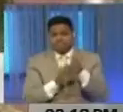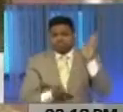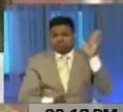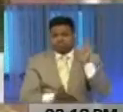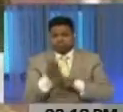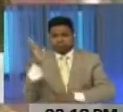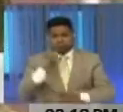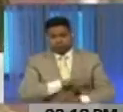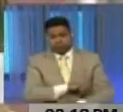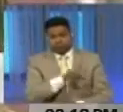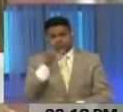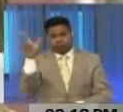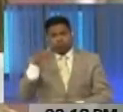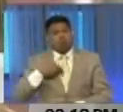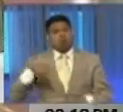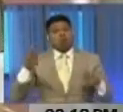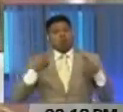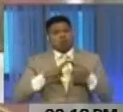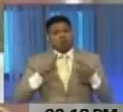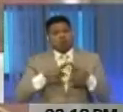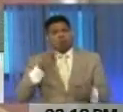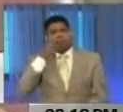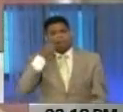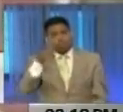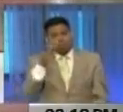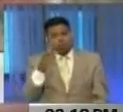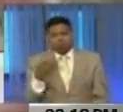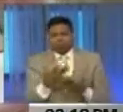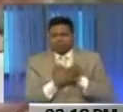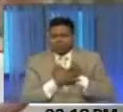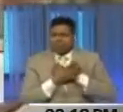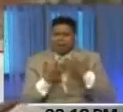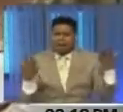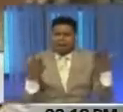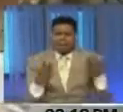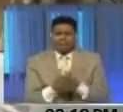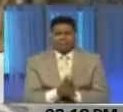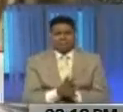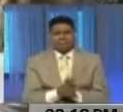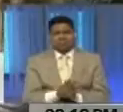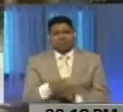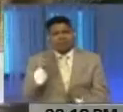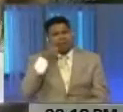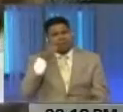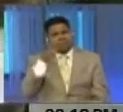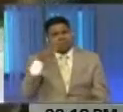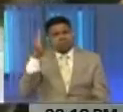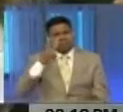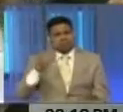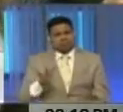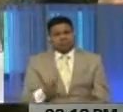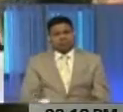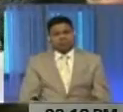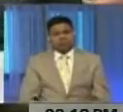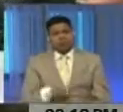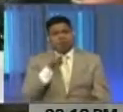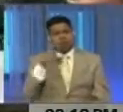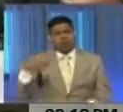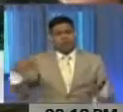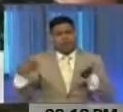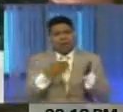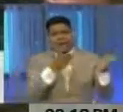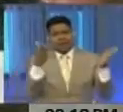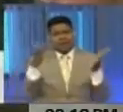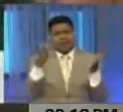3 oportunidades y conozco. El pueblo turco ama al pueblo venezolano, admira. Uno en las calles de Estambul y